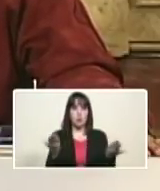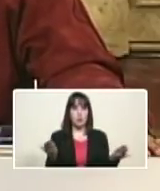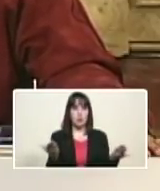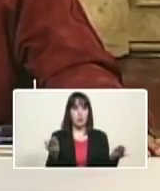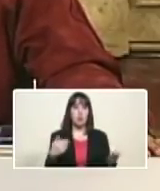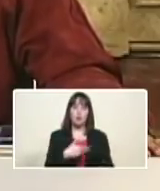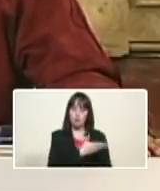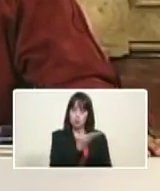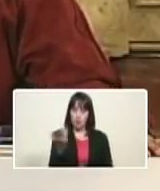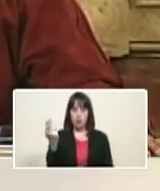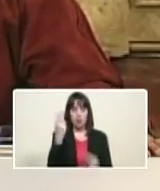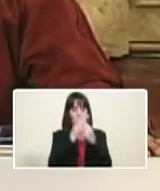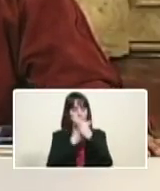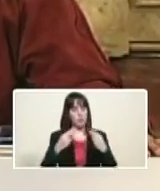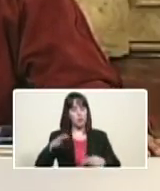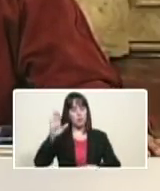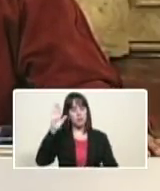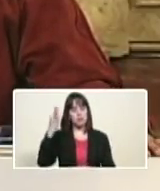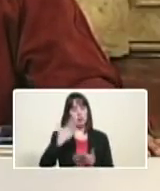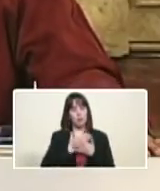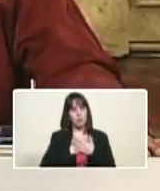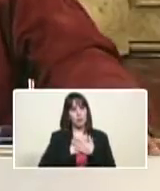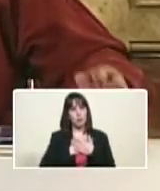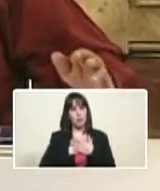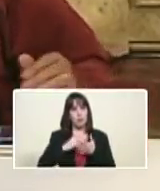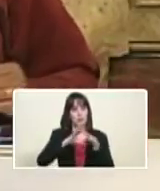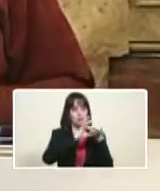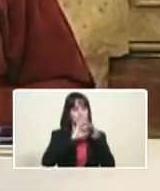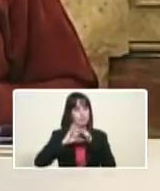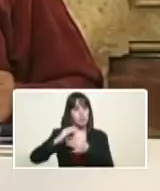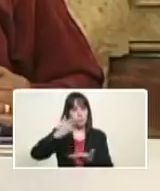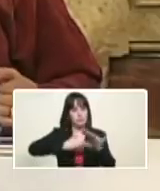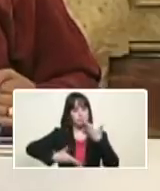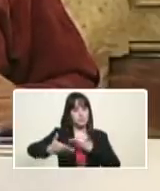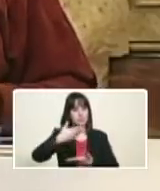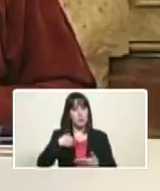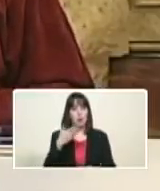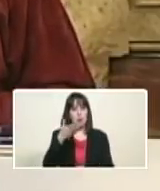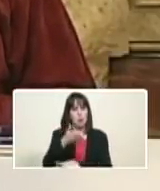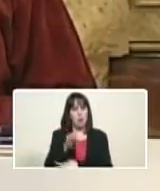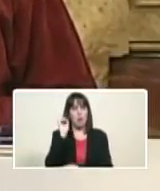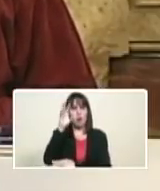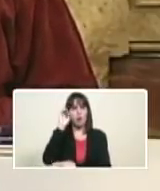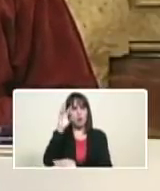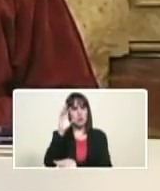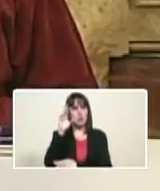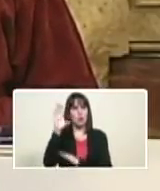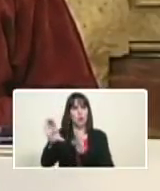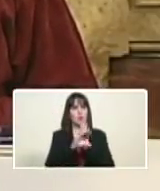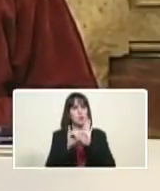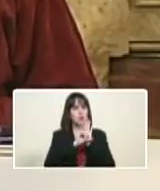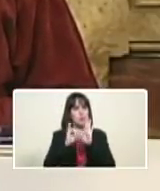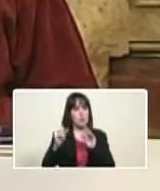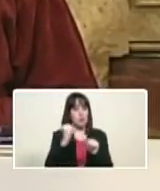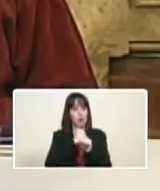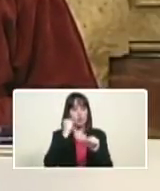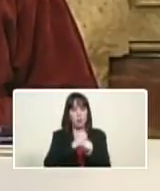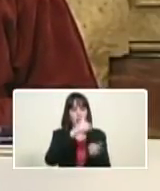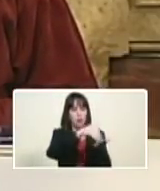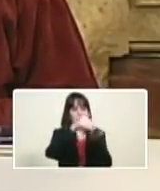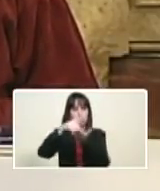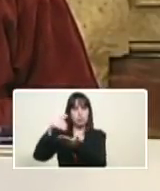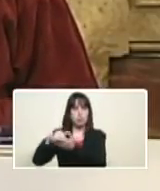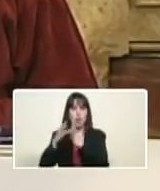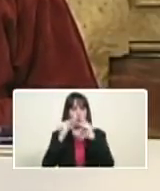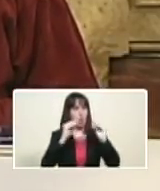Comprométanse ustedes conmigo. Vamos al Congreso Constituyente de los Trabajadores. Convoco a toda la clase